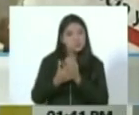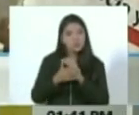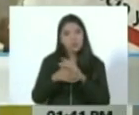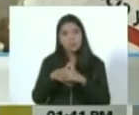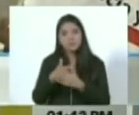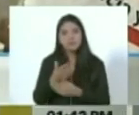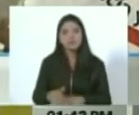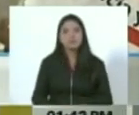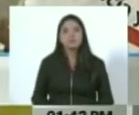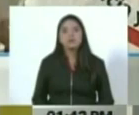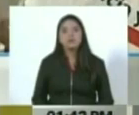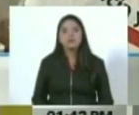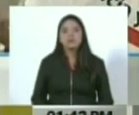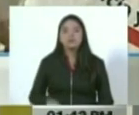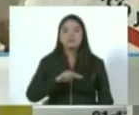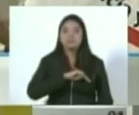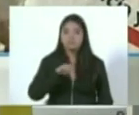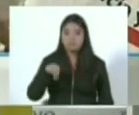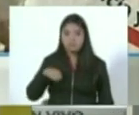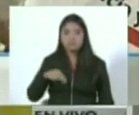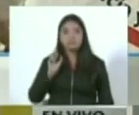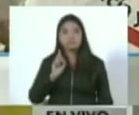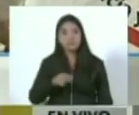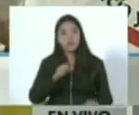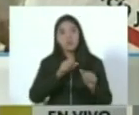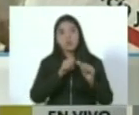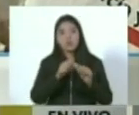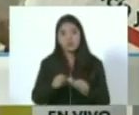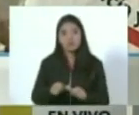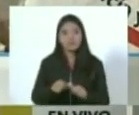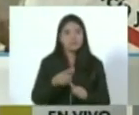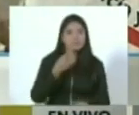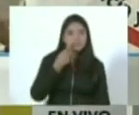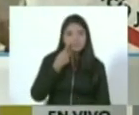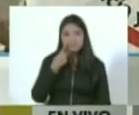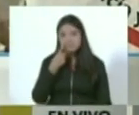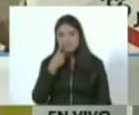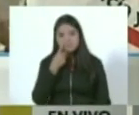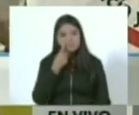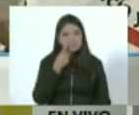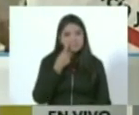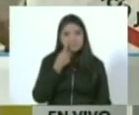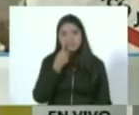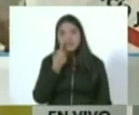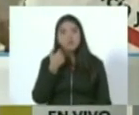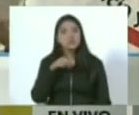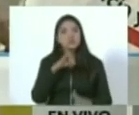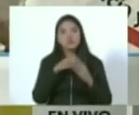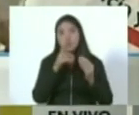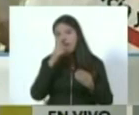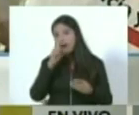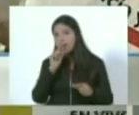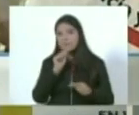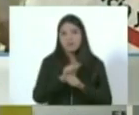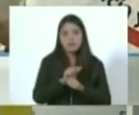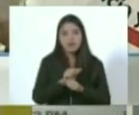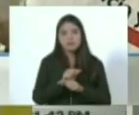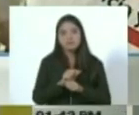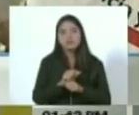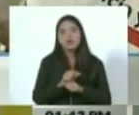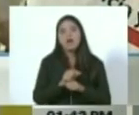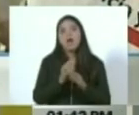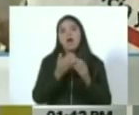conspirativas. Nosotros vamos a continuar monitoreando todas las amenazas al